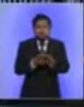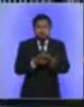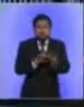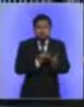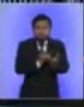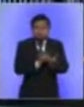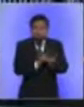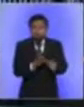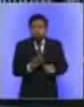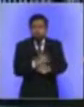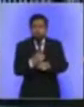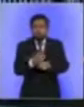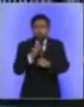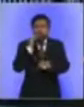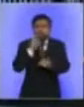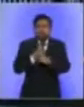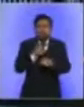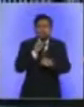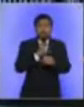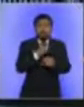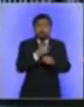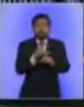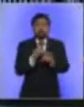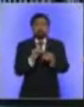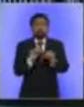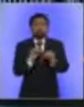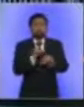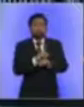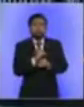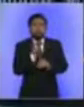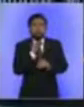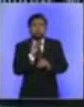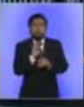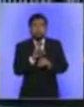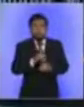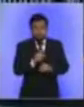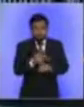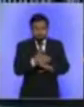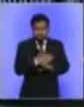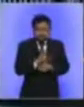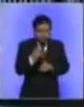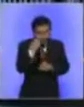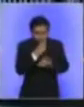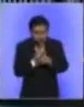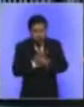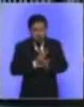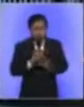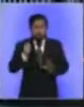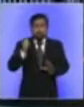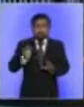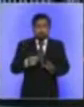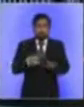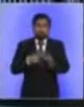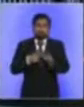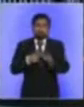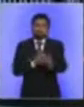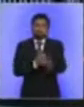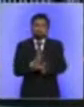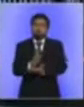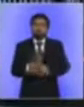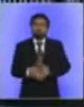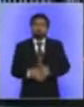toda vez que la responsable declaró la inexistencia de tal infracción conforme a lo anterior se propone confirmar la resolución impopular